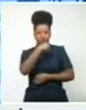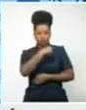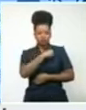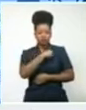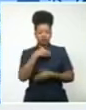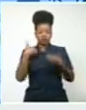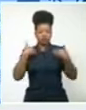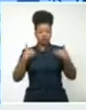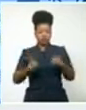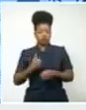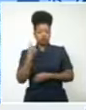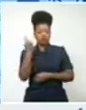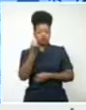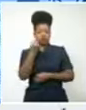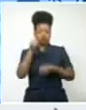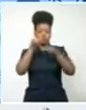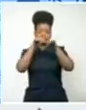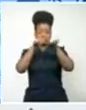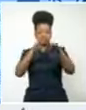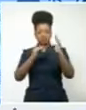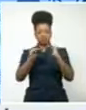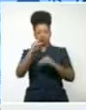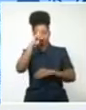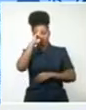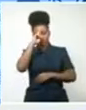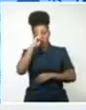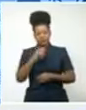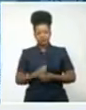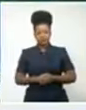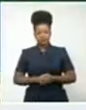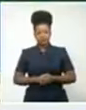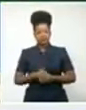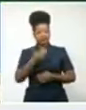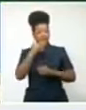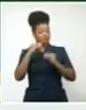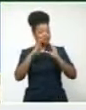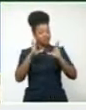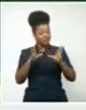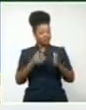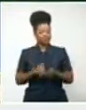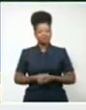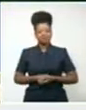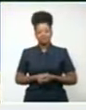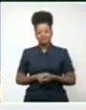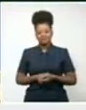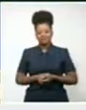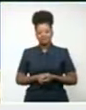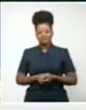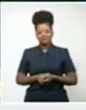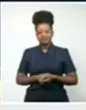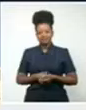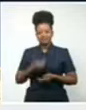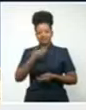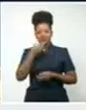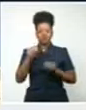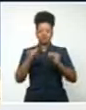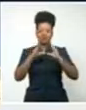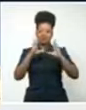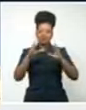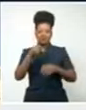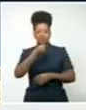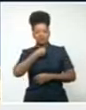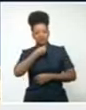nacional de Epidemiología del MINSAP. Doctor, buenos días. Buen día a ustedes, a Biel y a todas las